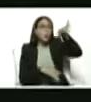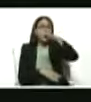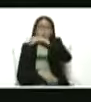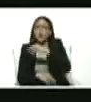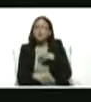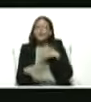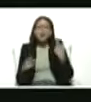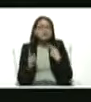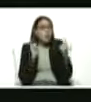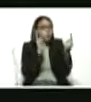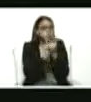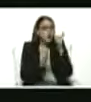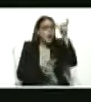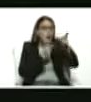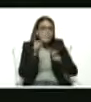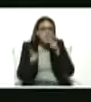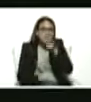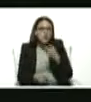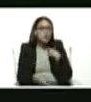para escucharlos,